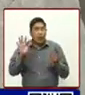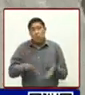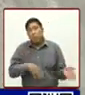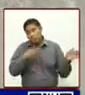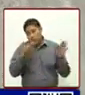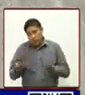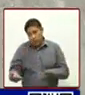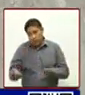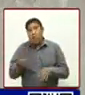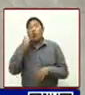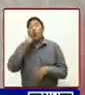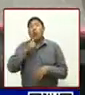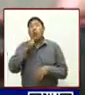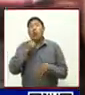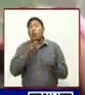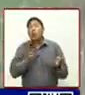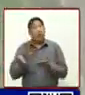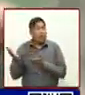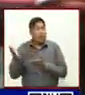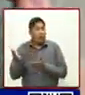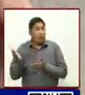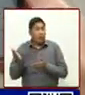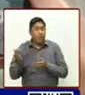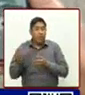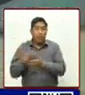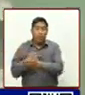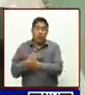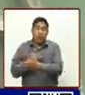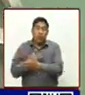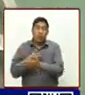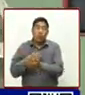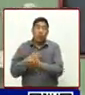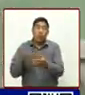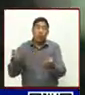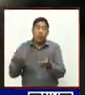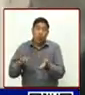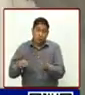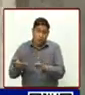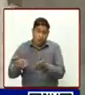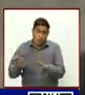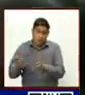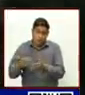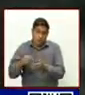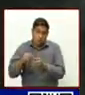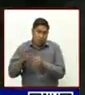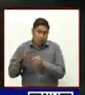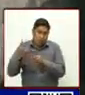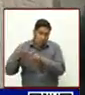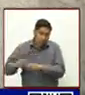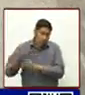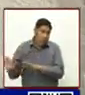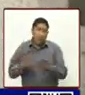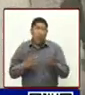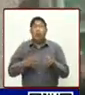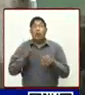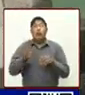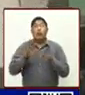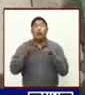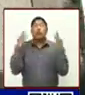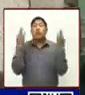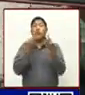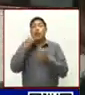fallecida. La mujer ha sido trasladada hasta oficinas de homicidios donde se espera la declaración. Ahora, familiares de la